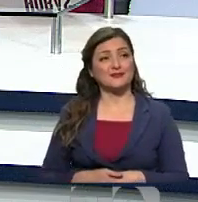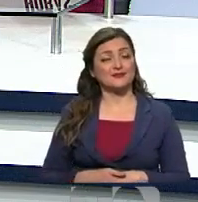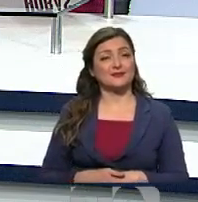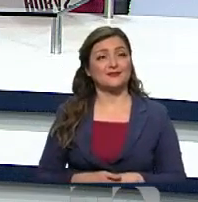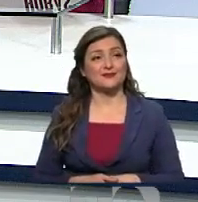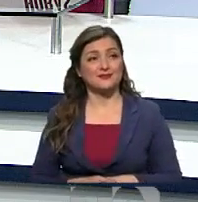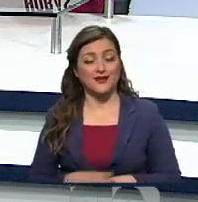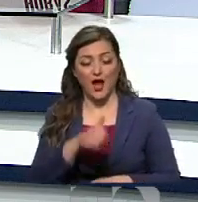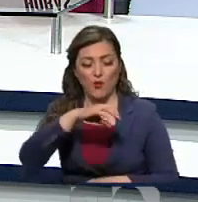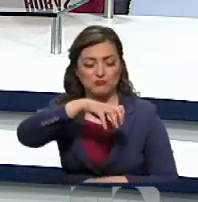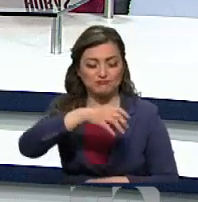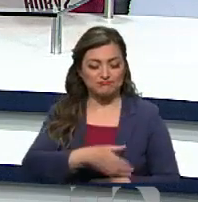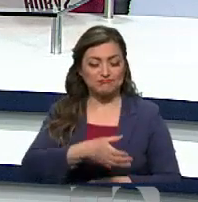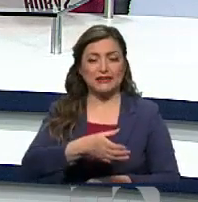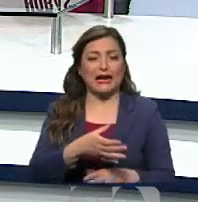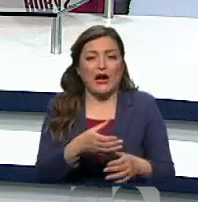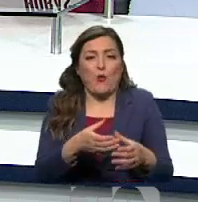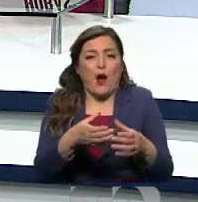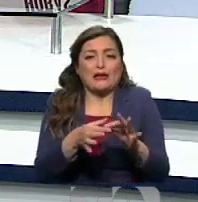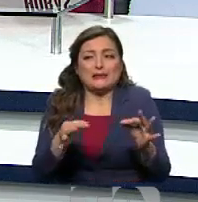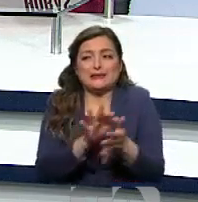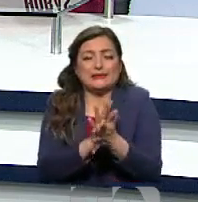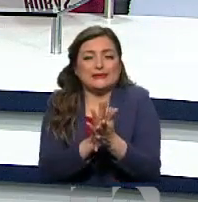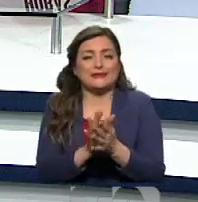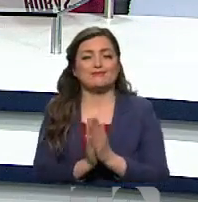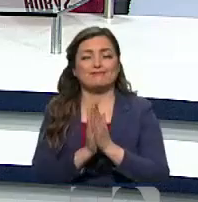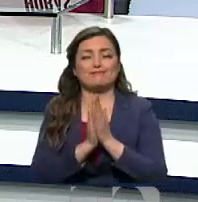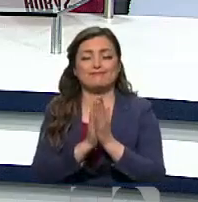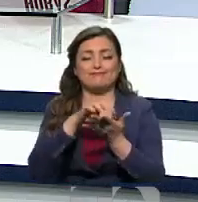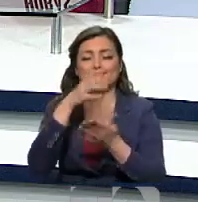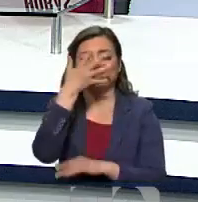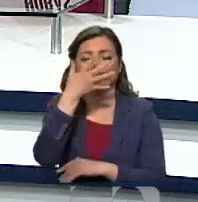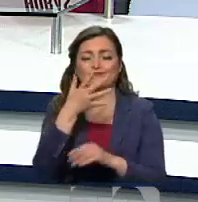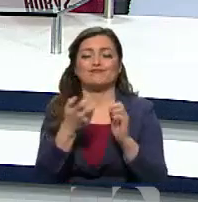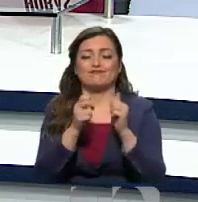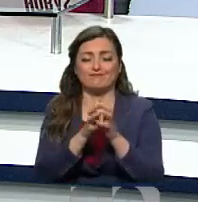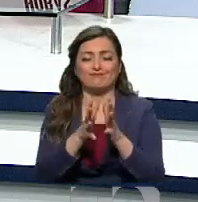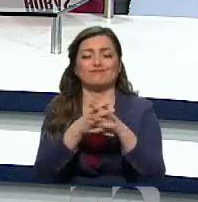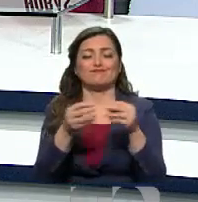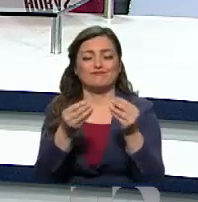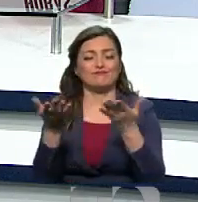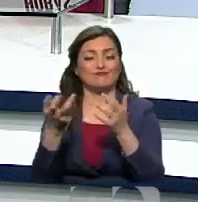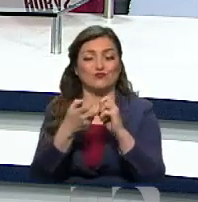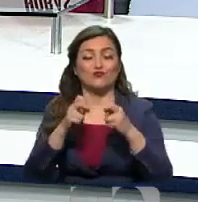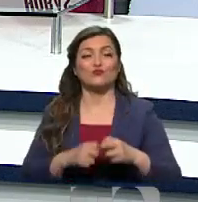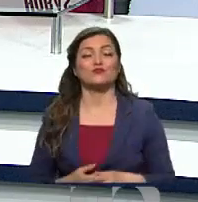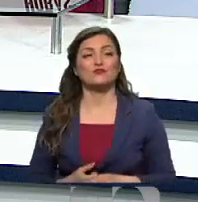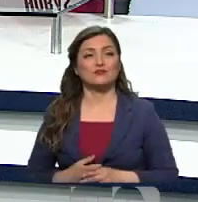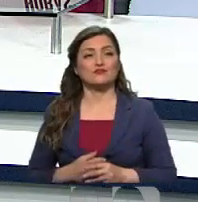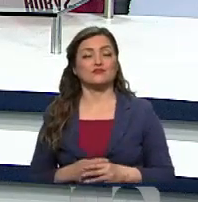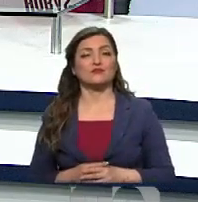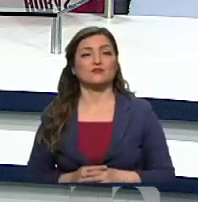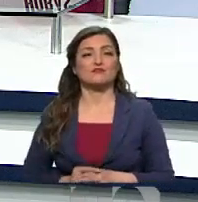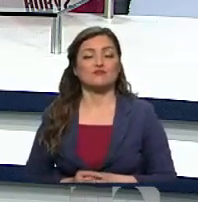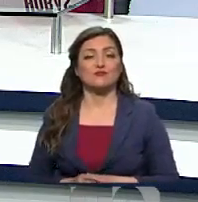no tener agua potable para los ciudadanos. Esperamos que en Quinindé, en la provincia de Esmeralda, se pueda, por favor, solucionar este problema para todos